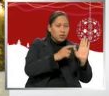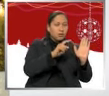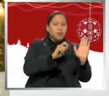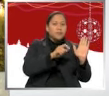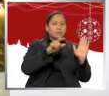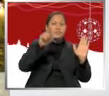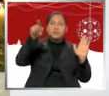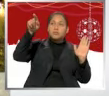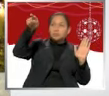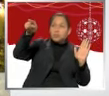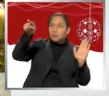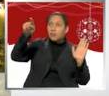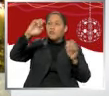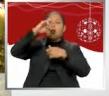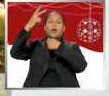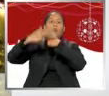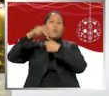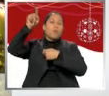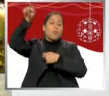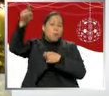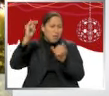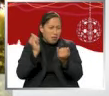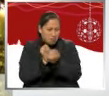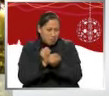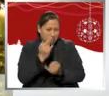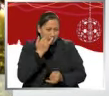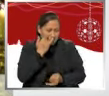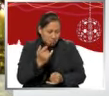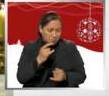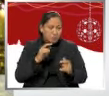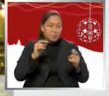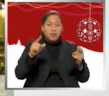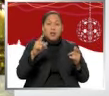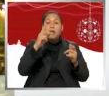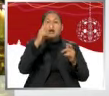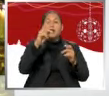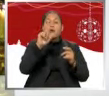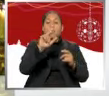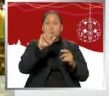las apariciones europeas. Ya. El segundo texto es de Luis